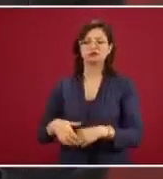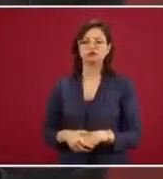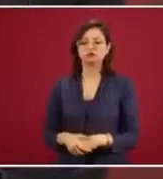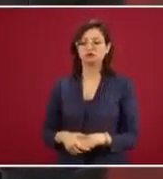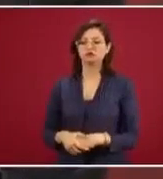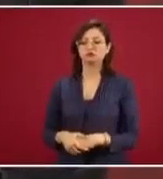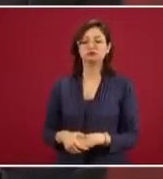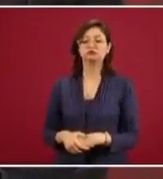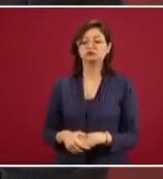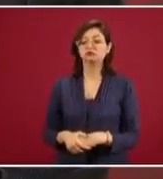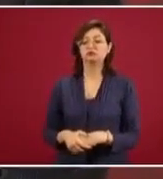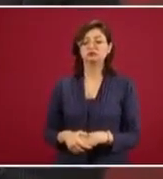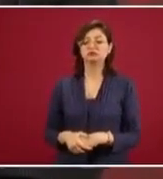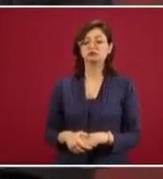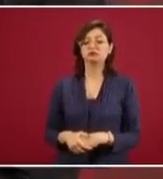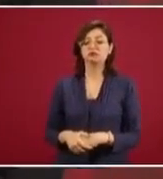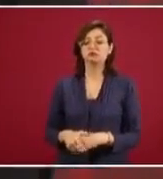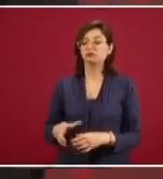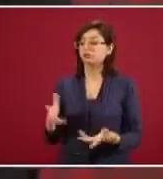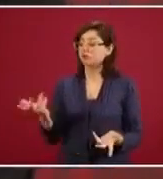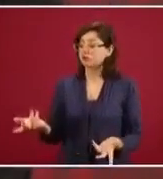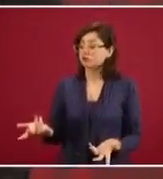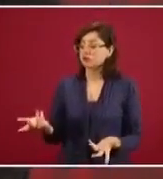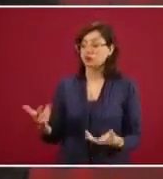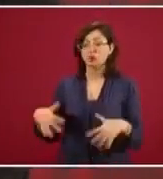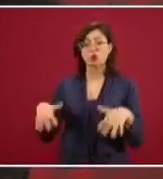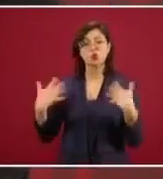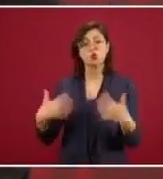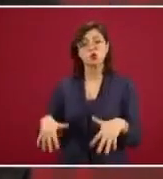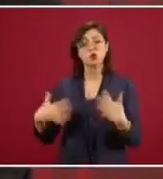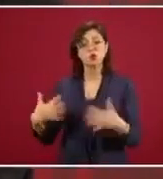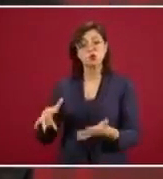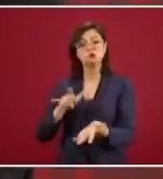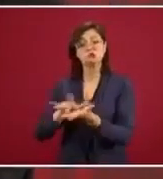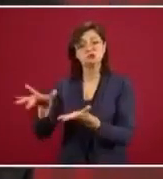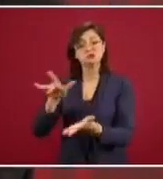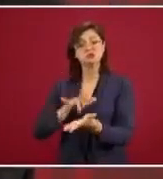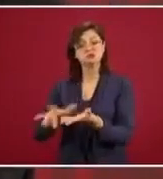sus prestaciones. Y esa es una forma de contribuir.